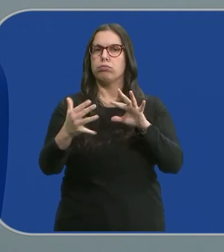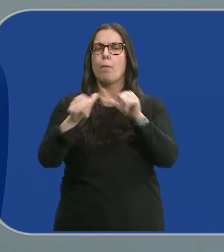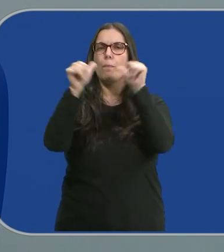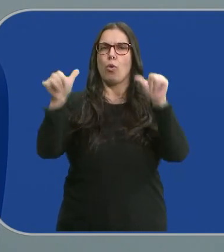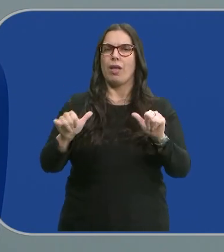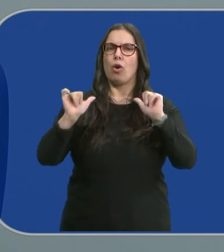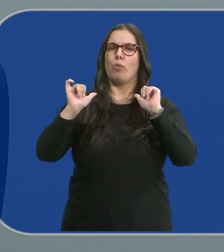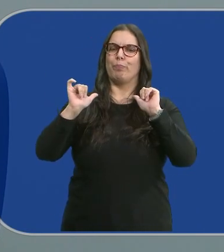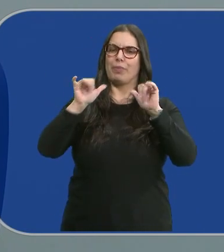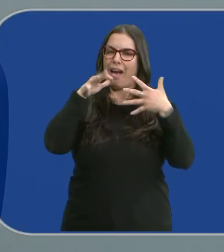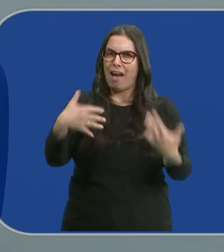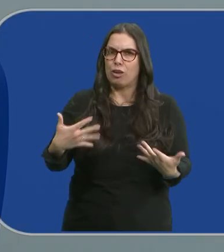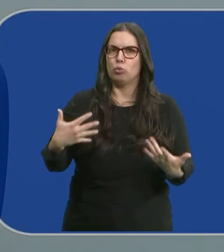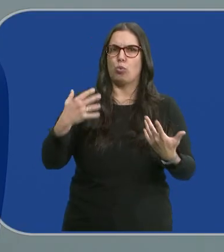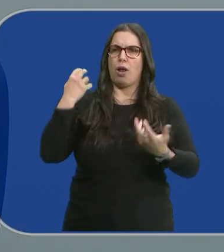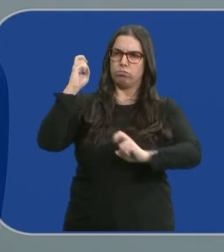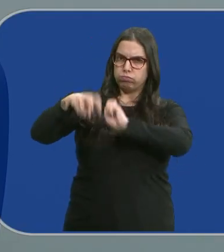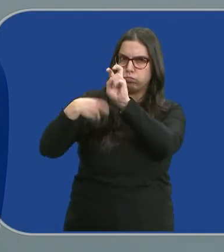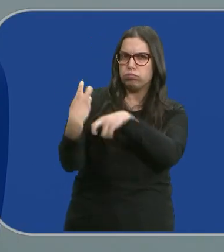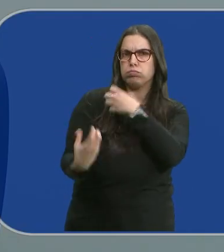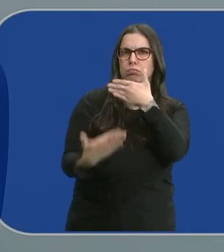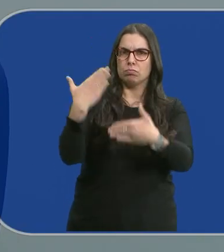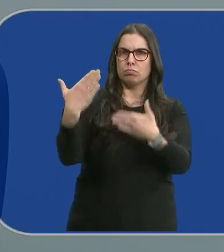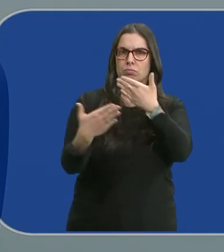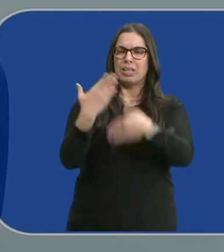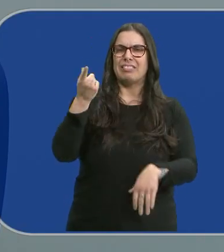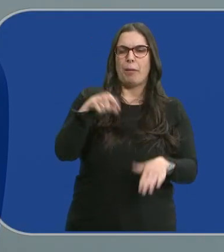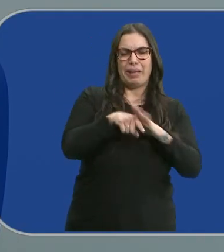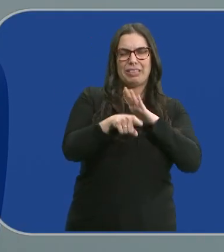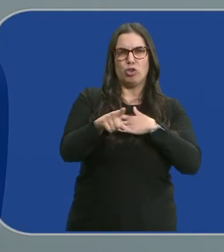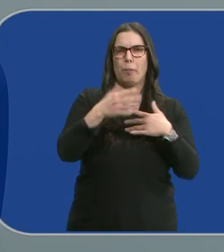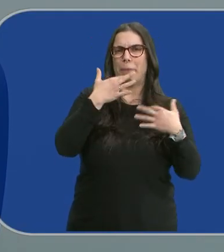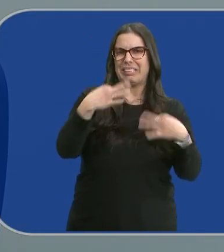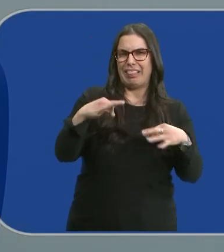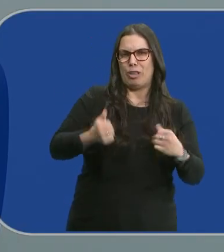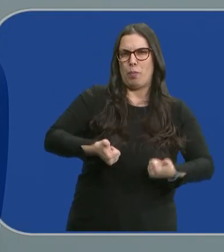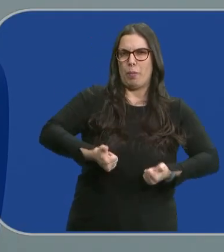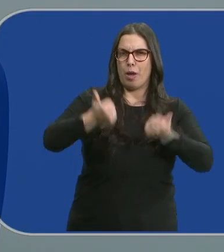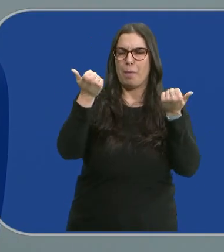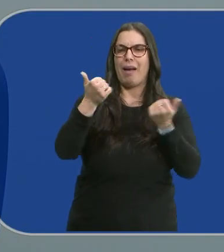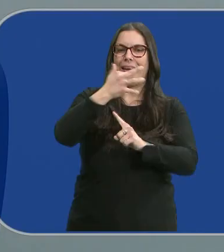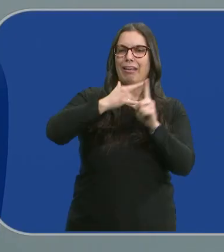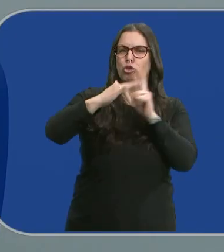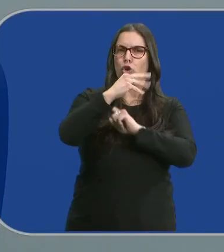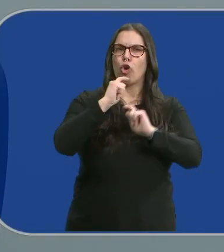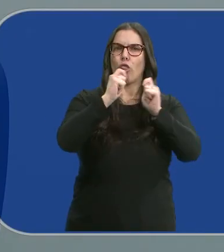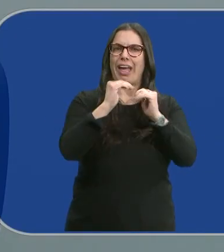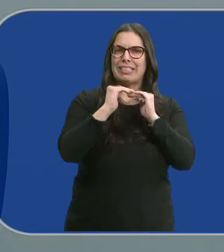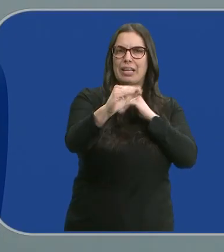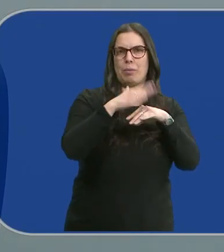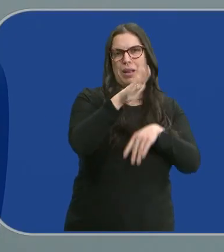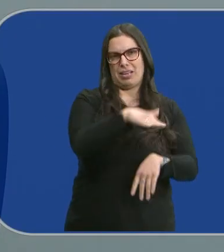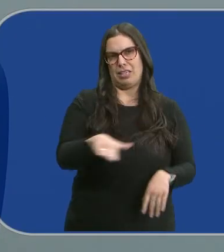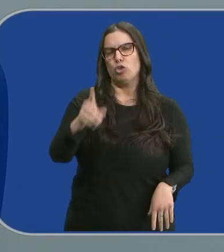actualizado, hacia un modelo que vaya simplificando trámites, que favorezca ese entorno estable para los